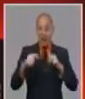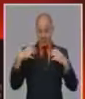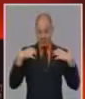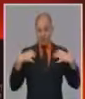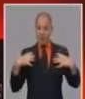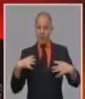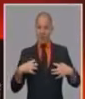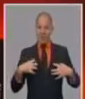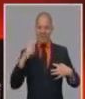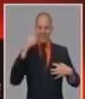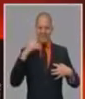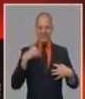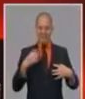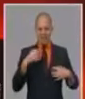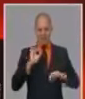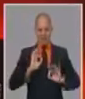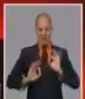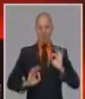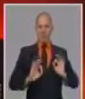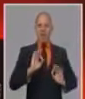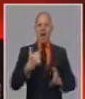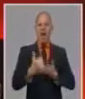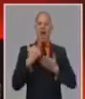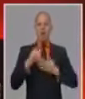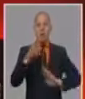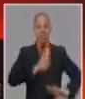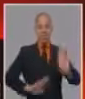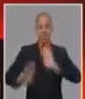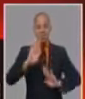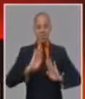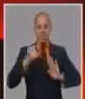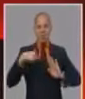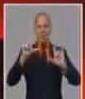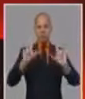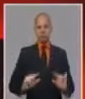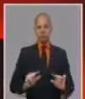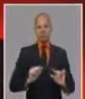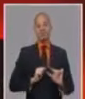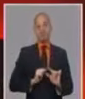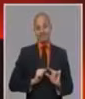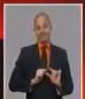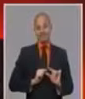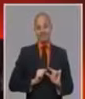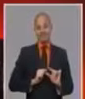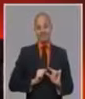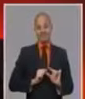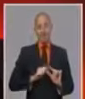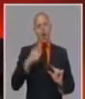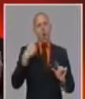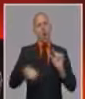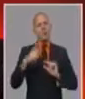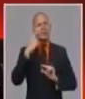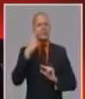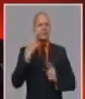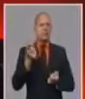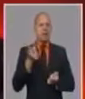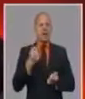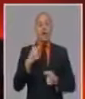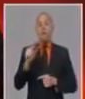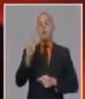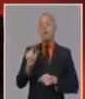en la medida que el paciente cursa la enfermedad con mayor gravedad, sí tenemos un nivel de